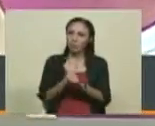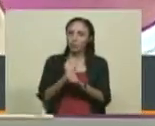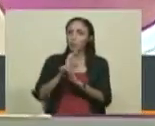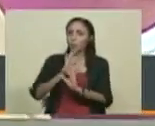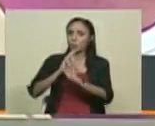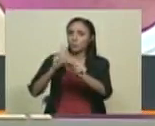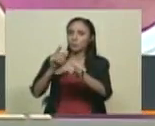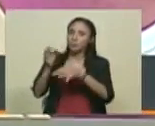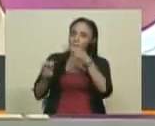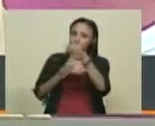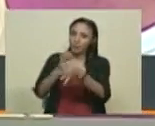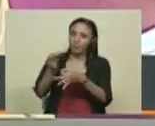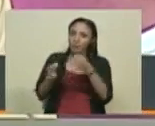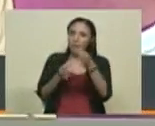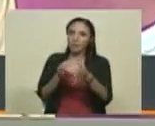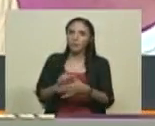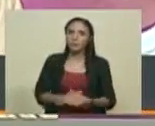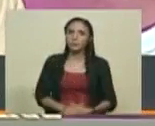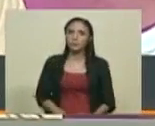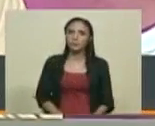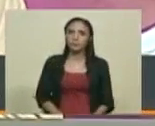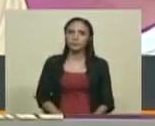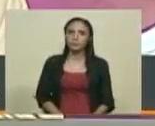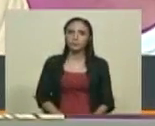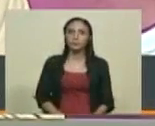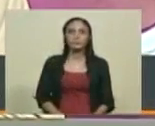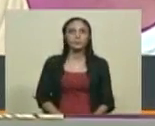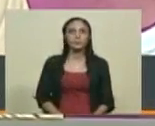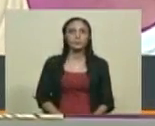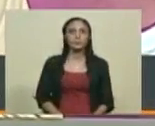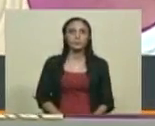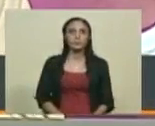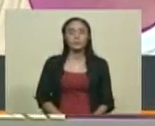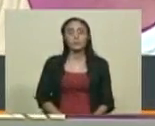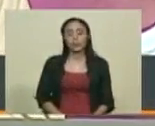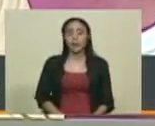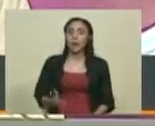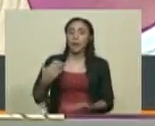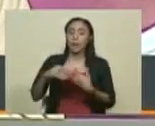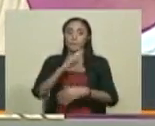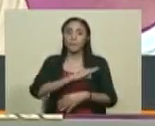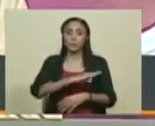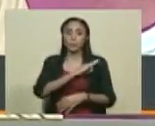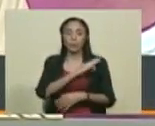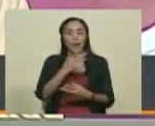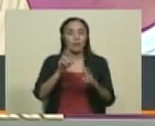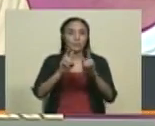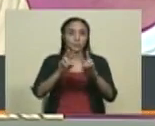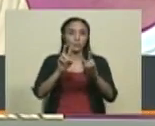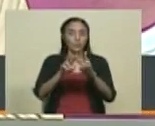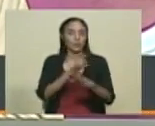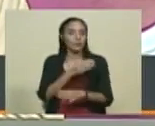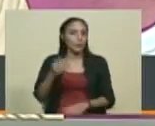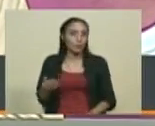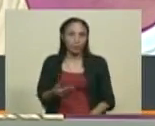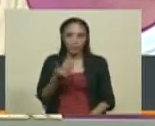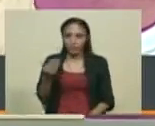¿verdad? La gran misión Vivienda Venezuela, una de las grandes misiones fundamentales del